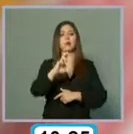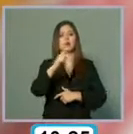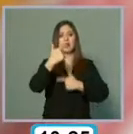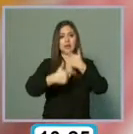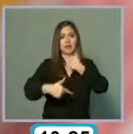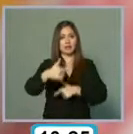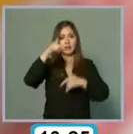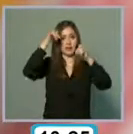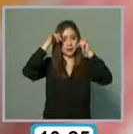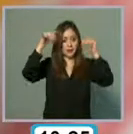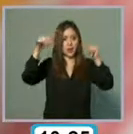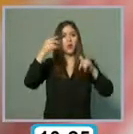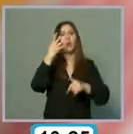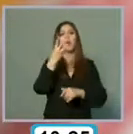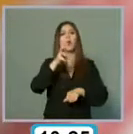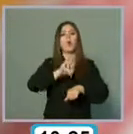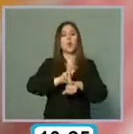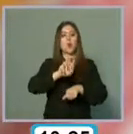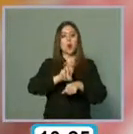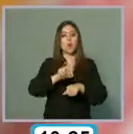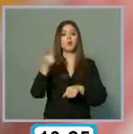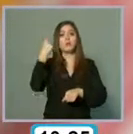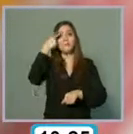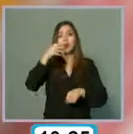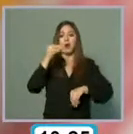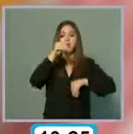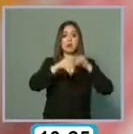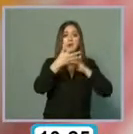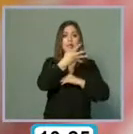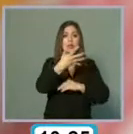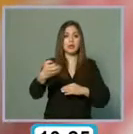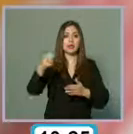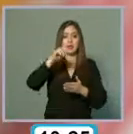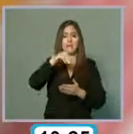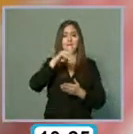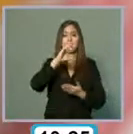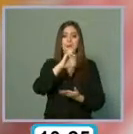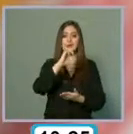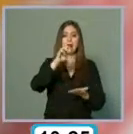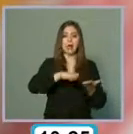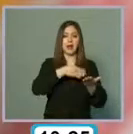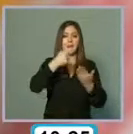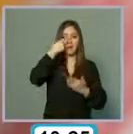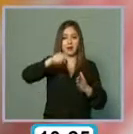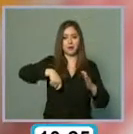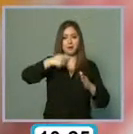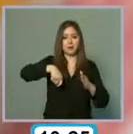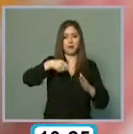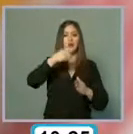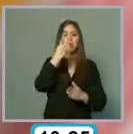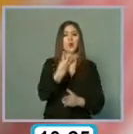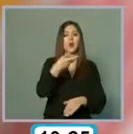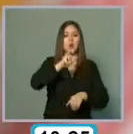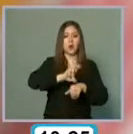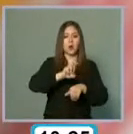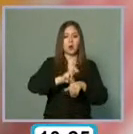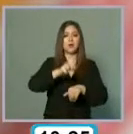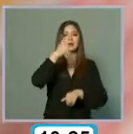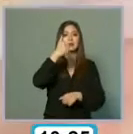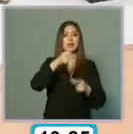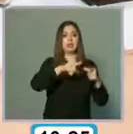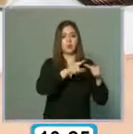4 piezas de huevo, Así es, y ya nada más para armar, 500 mililitros de crema para batir 4 piezas de huevo. y 6 hojas de